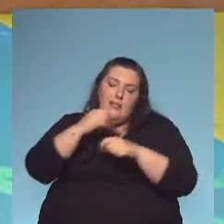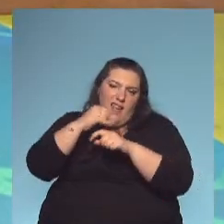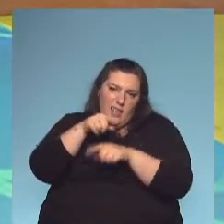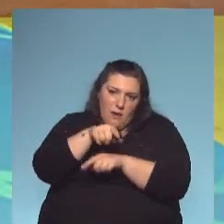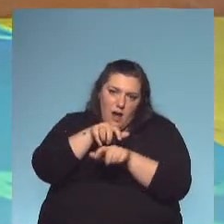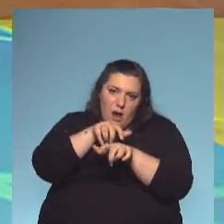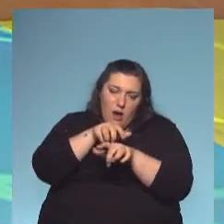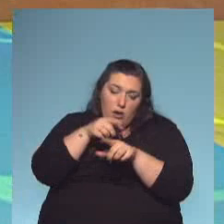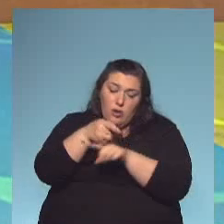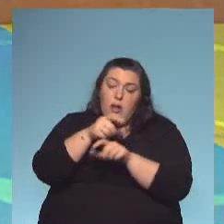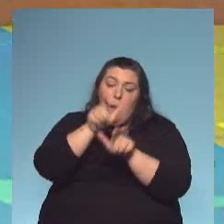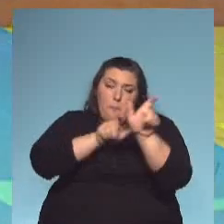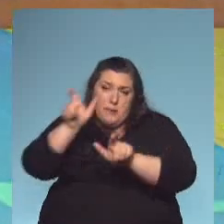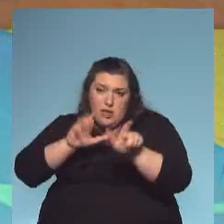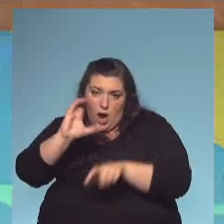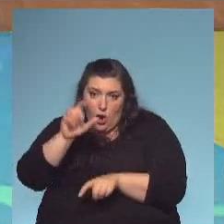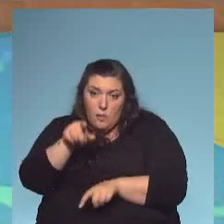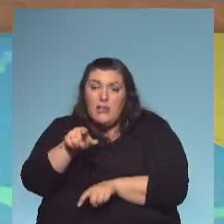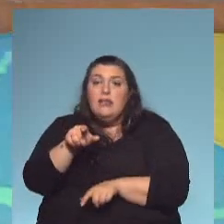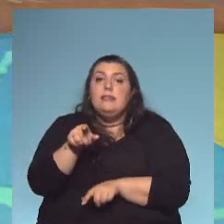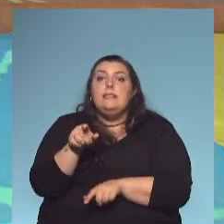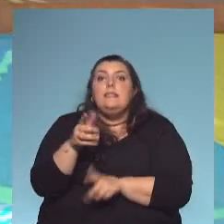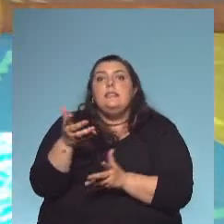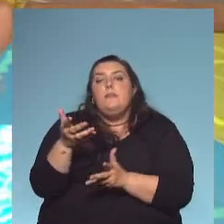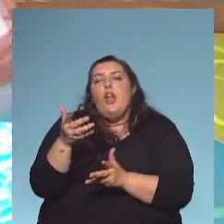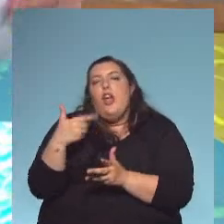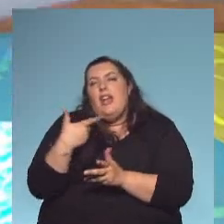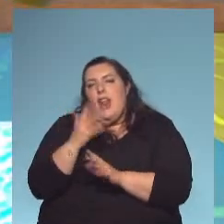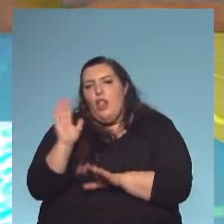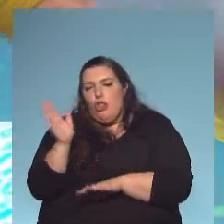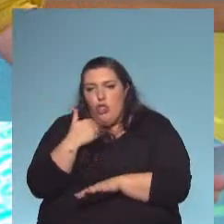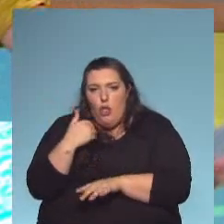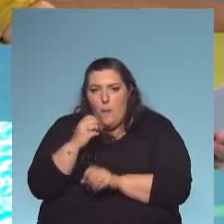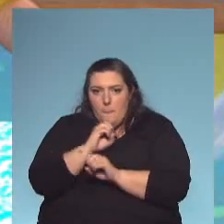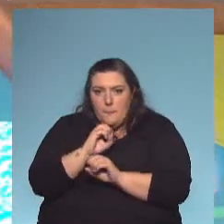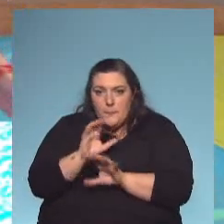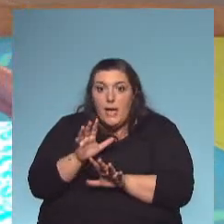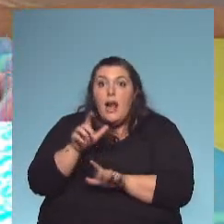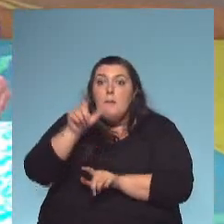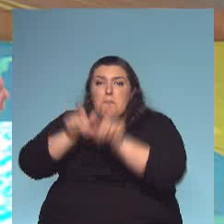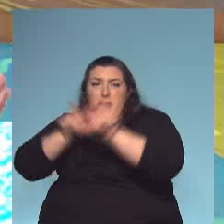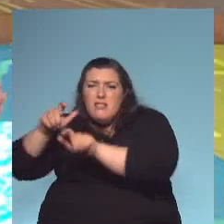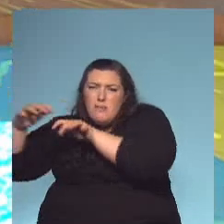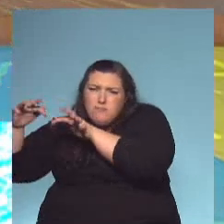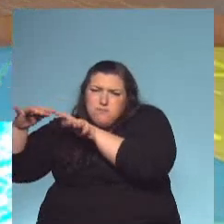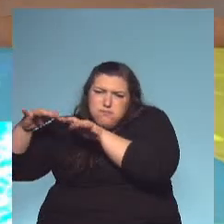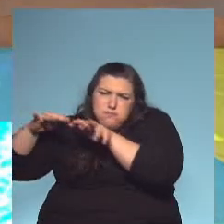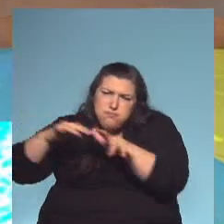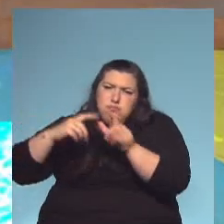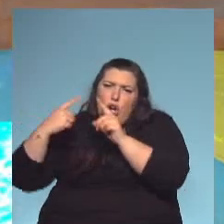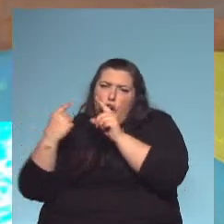media y a la clase baja, en un contexto muy difícil que viven todos los países. La gente salió a protestar, sobre todo los jóvenes.